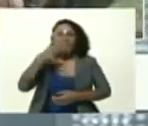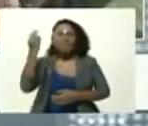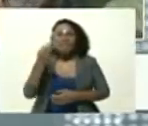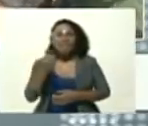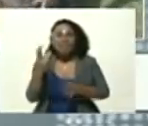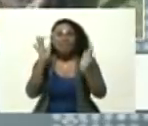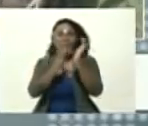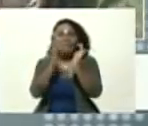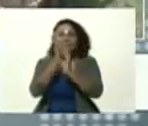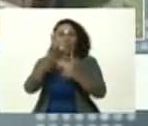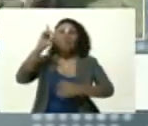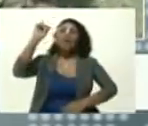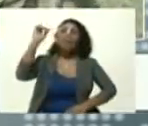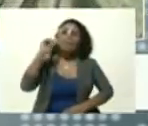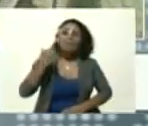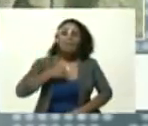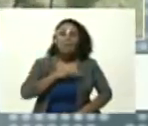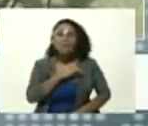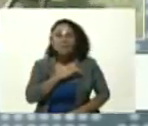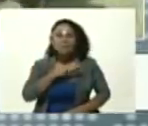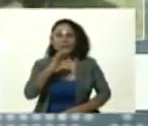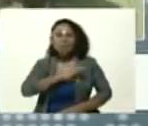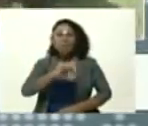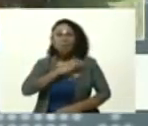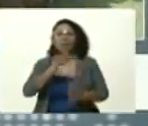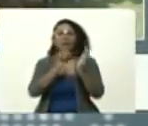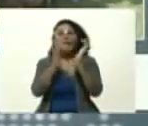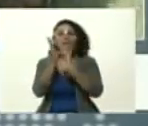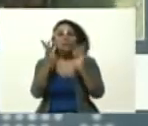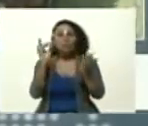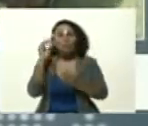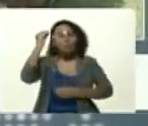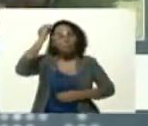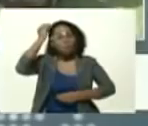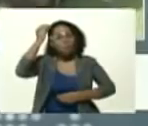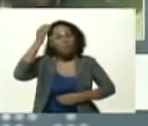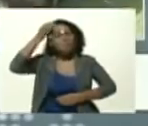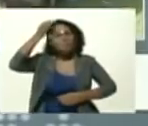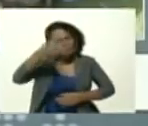Mesías, también nuestro Señor Jesucristo. Creamos profundamente,